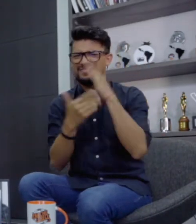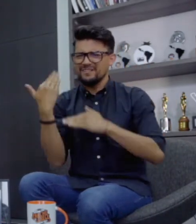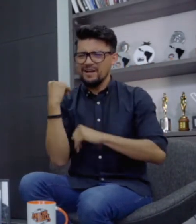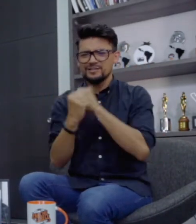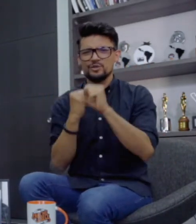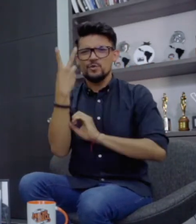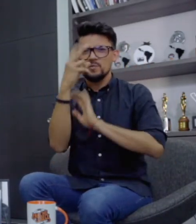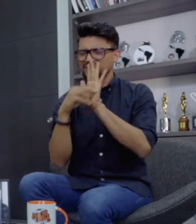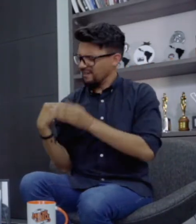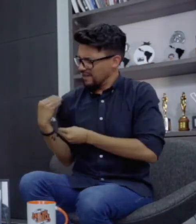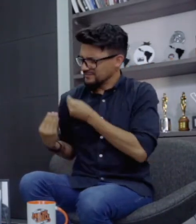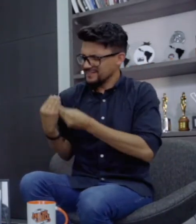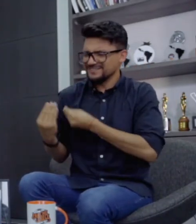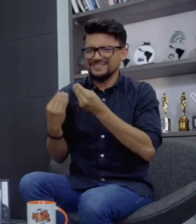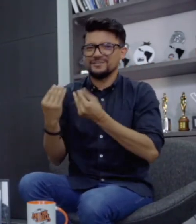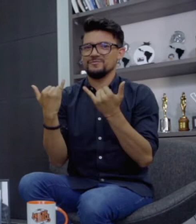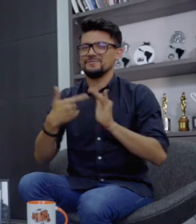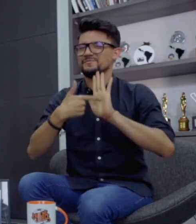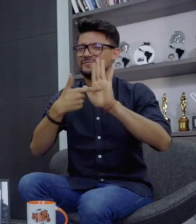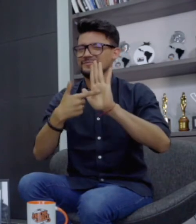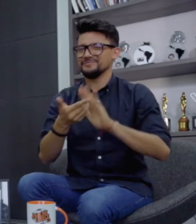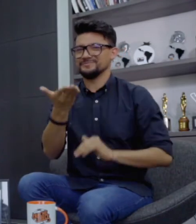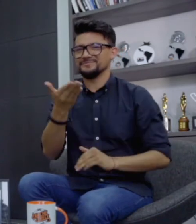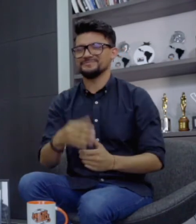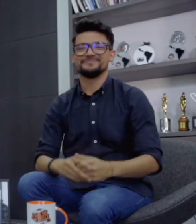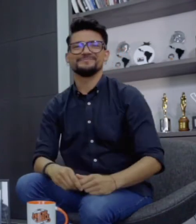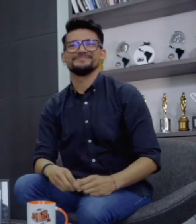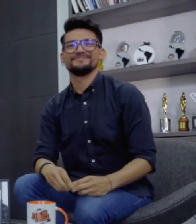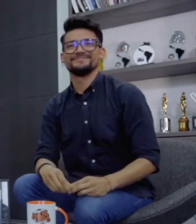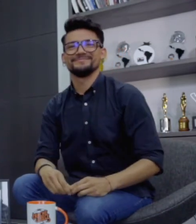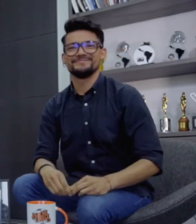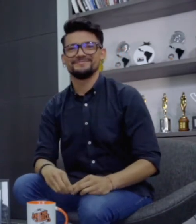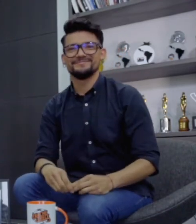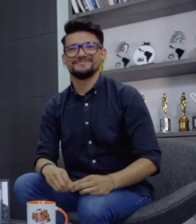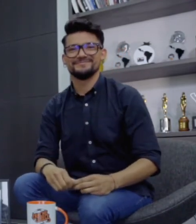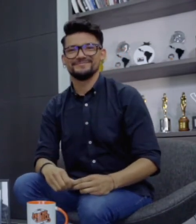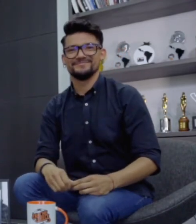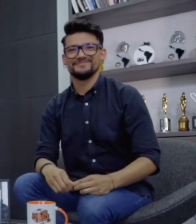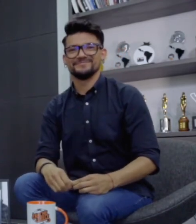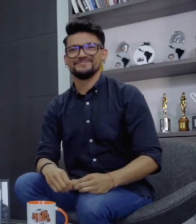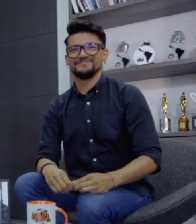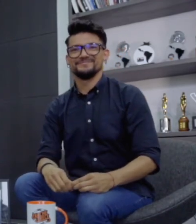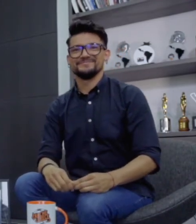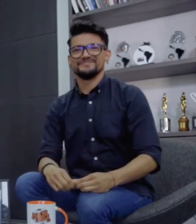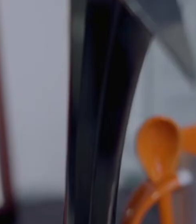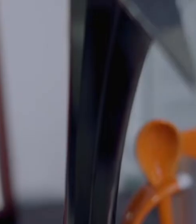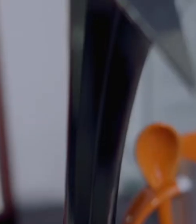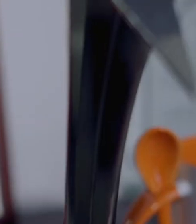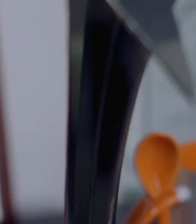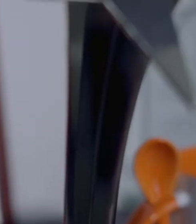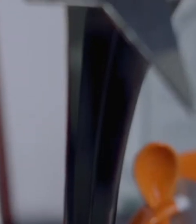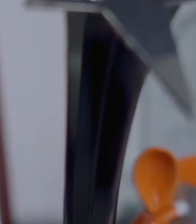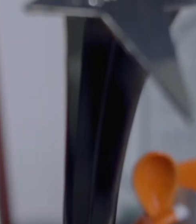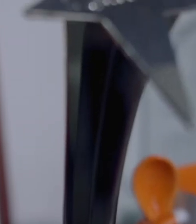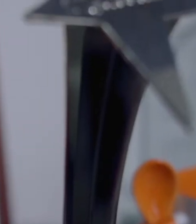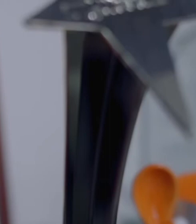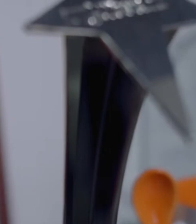Control sobre nuestra gestión en 2020, uno de los años más retadores que hemos afrontado.